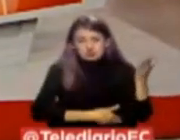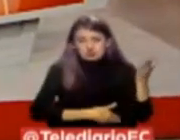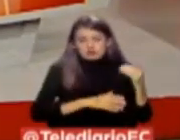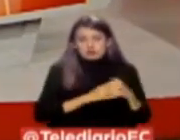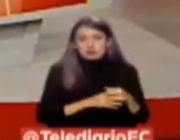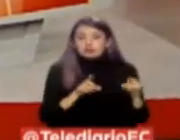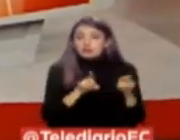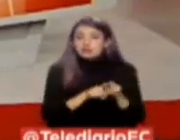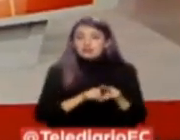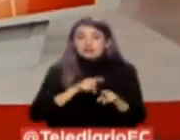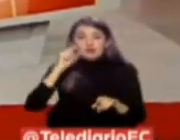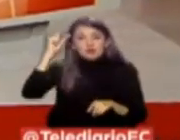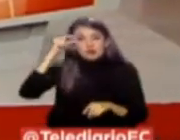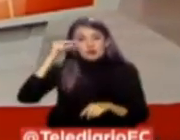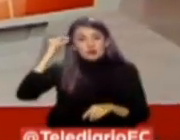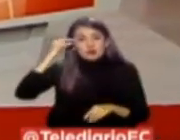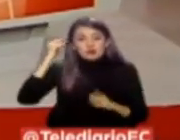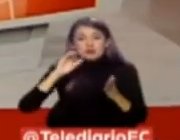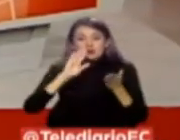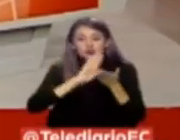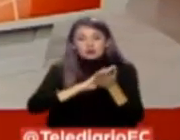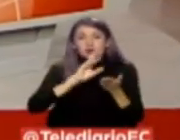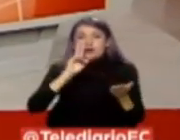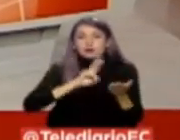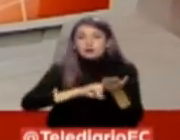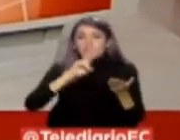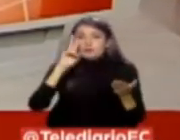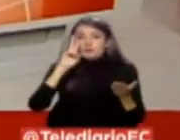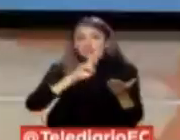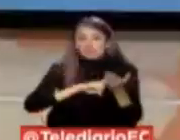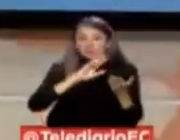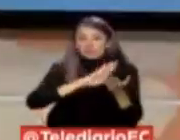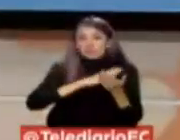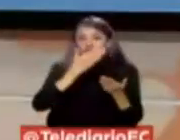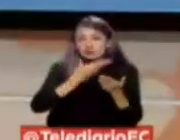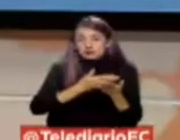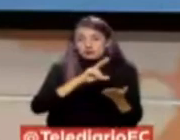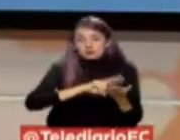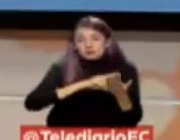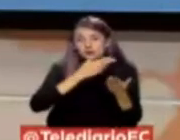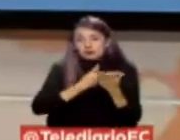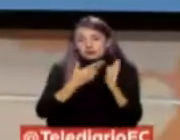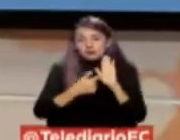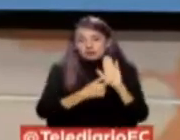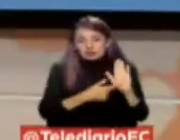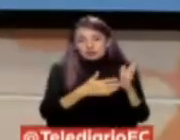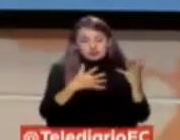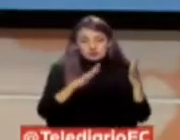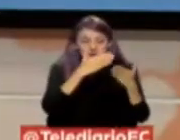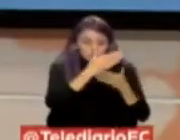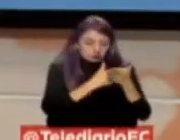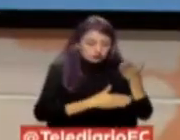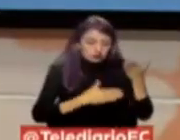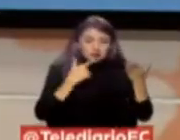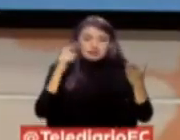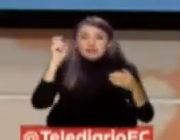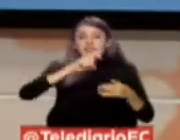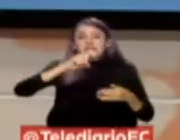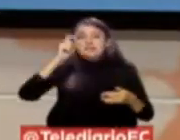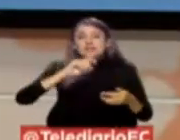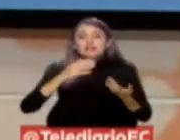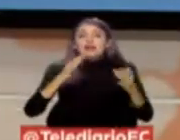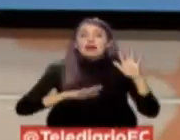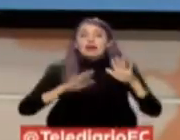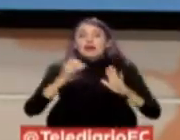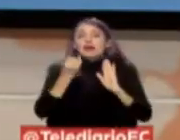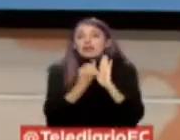mismo gobierno hace un par de meses pidió que entren con pasaporte, porque si es que no hay un pasaporte no podemos saber quién es, y si no hay un pasaporte no podemos tener registros. Y hoy día